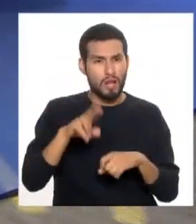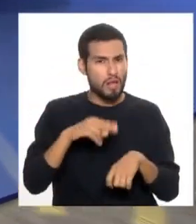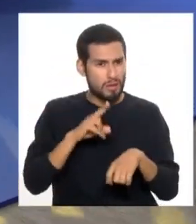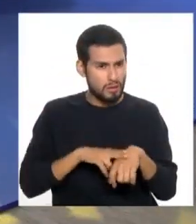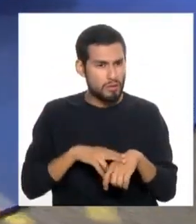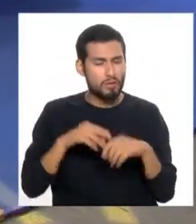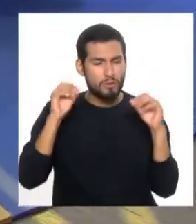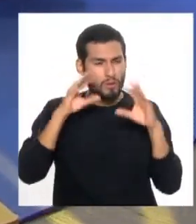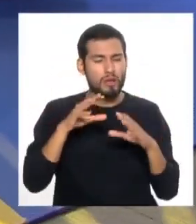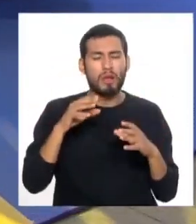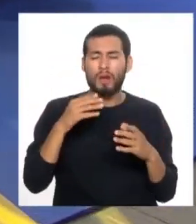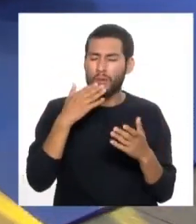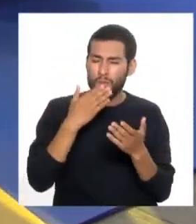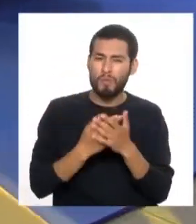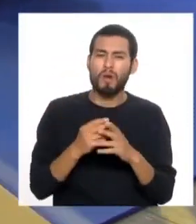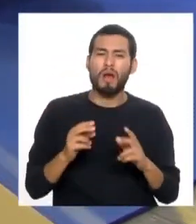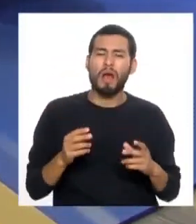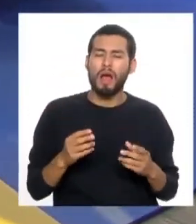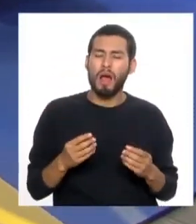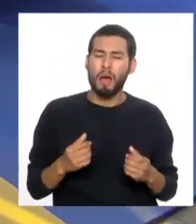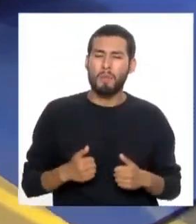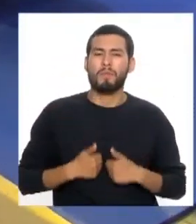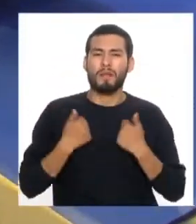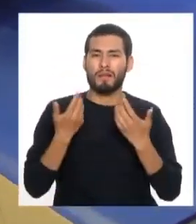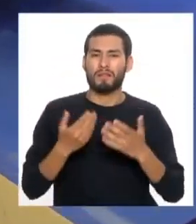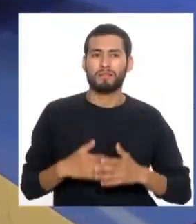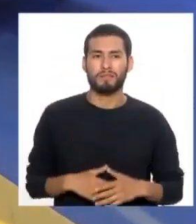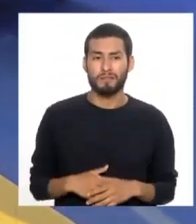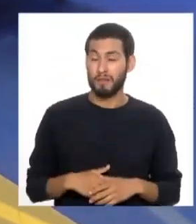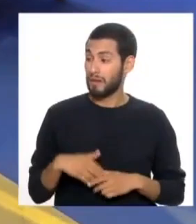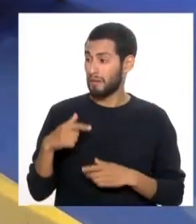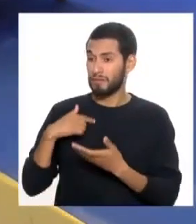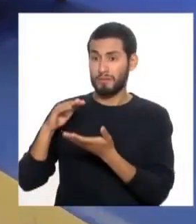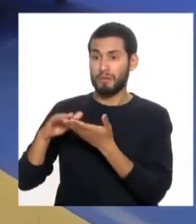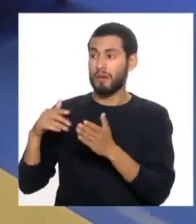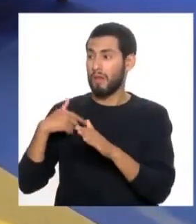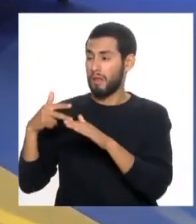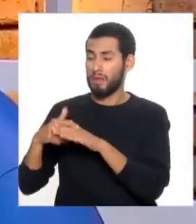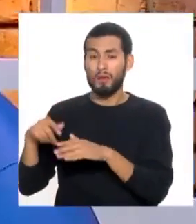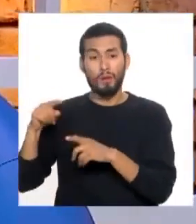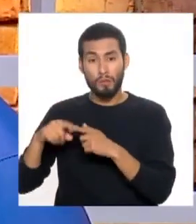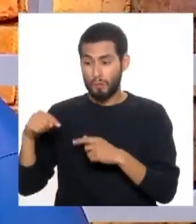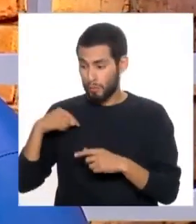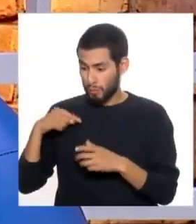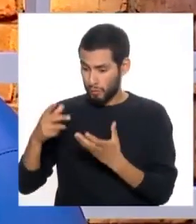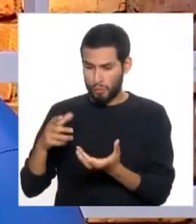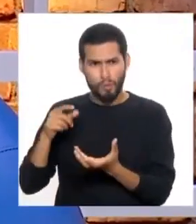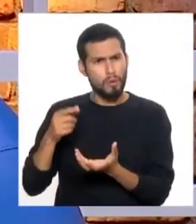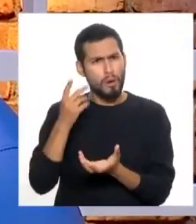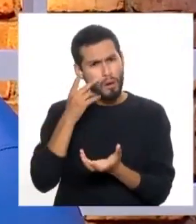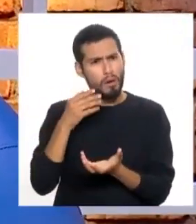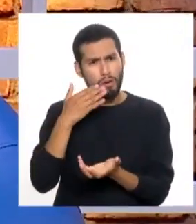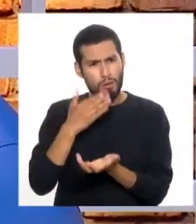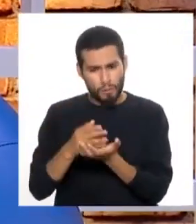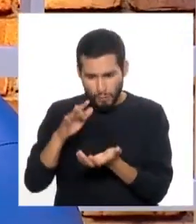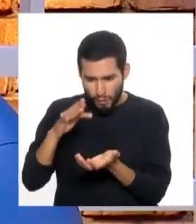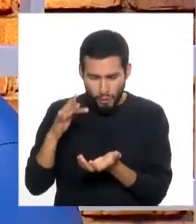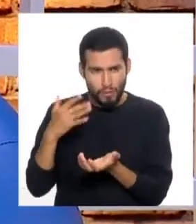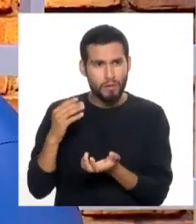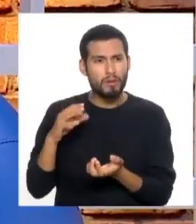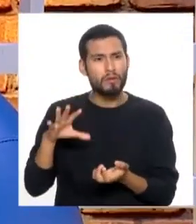natural, con luz ecológica, ¿no? Pero eso es relajante, perdónenme que los corte, pero esto es bastante, bastante terapéutico